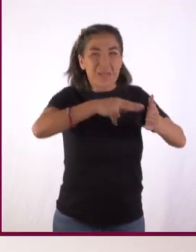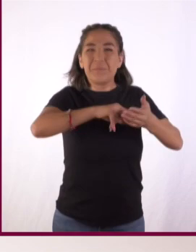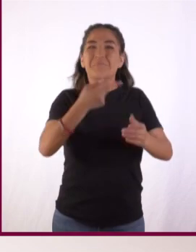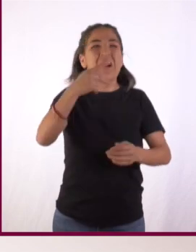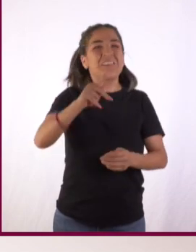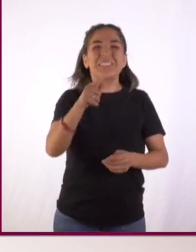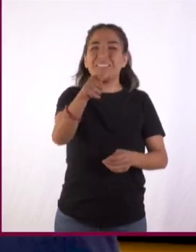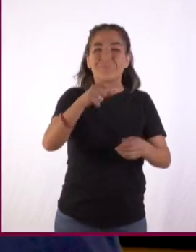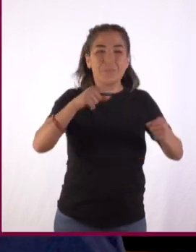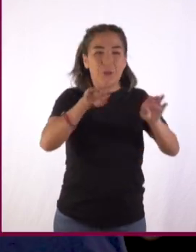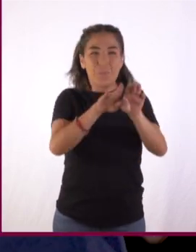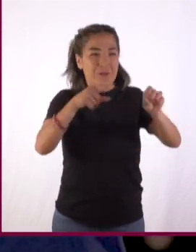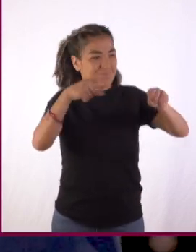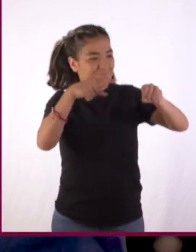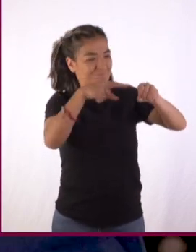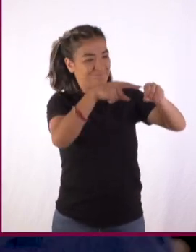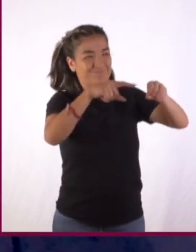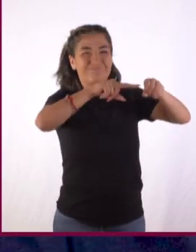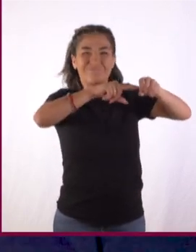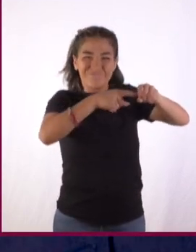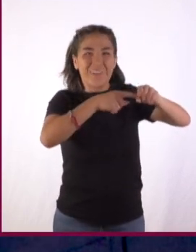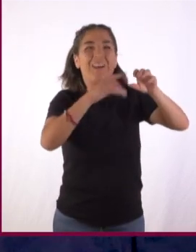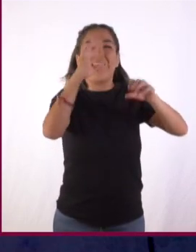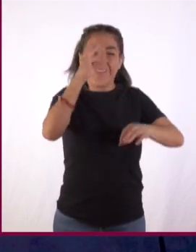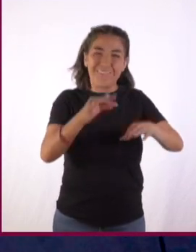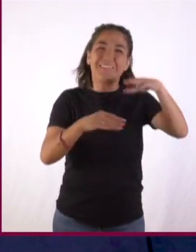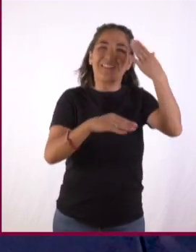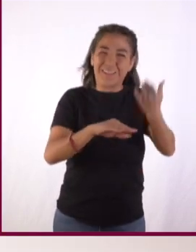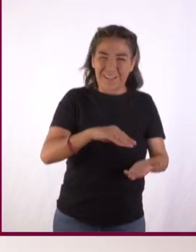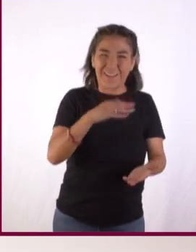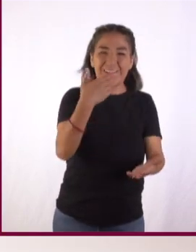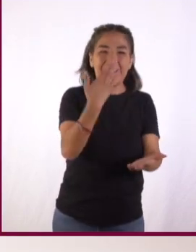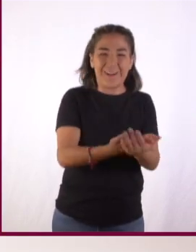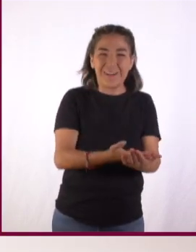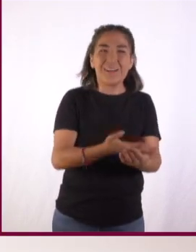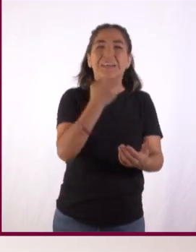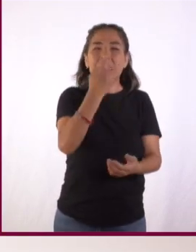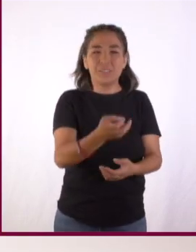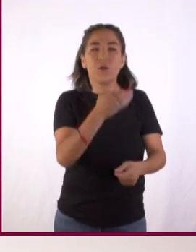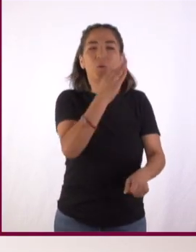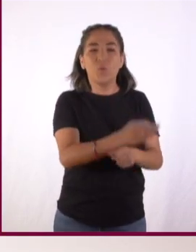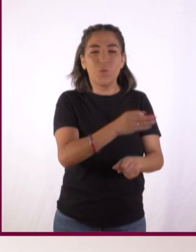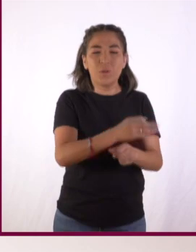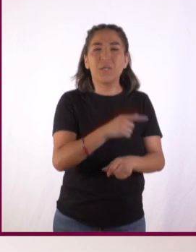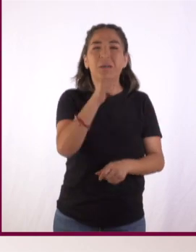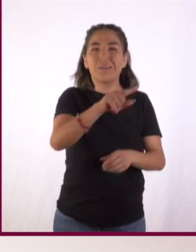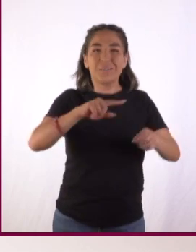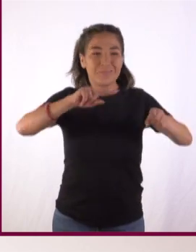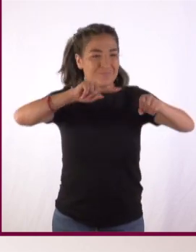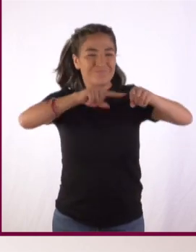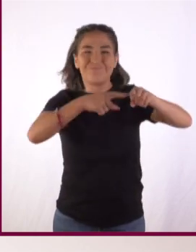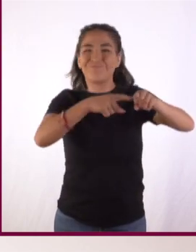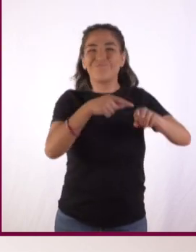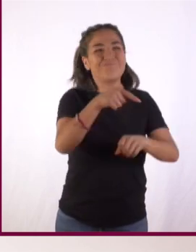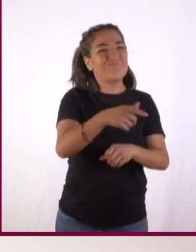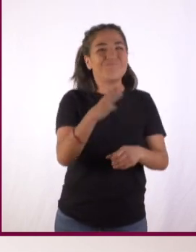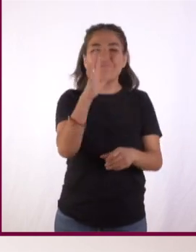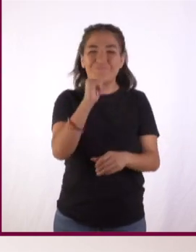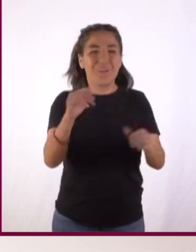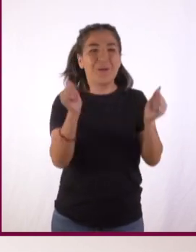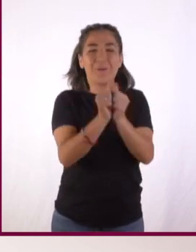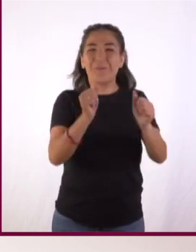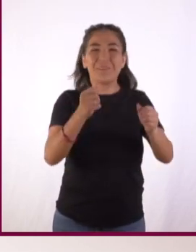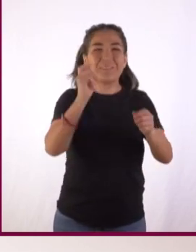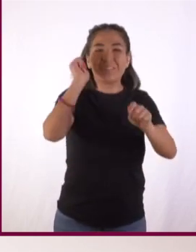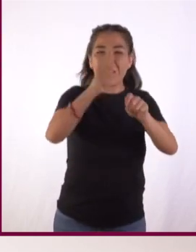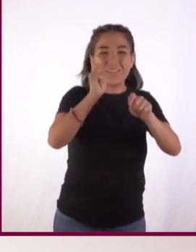el desarmador no coincide con el dibujo de la cabeza del tornillo y se les cae. Como podemos ver en este momento, nuestro desarmador no coincide tener